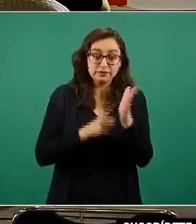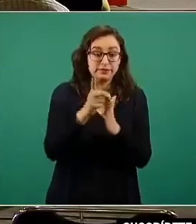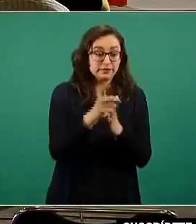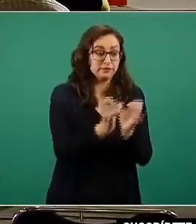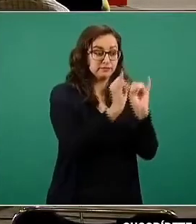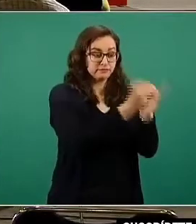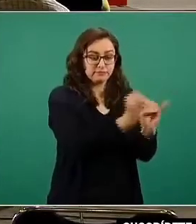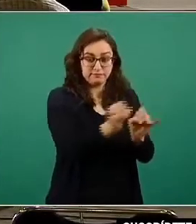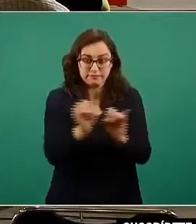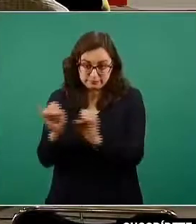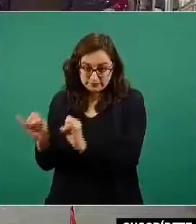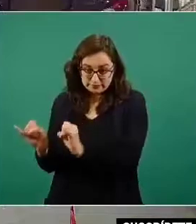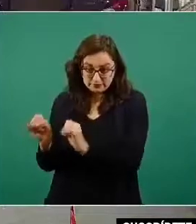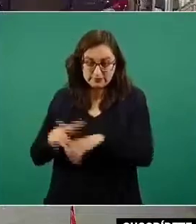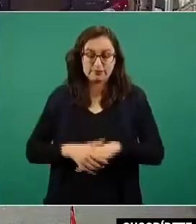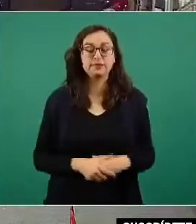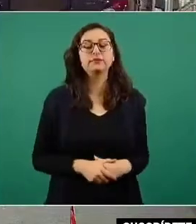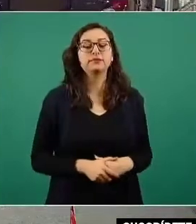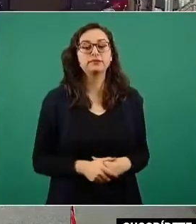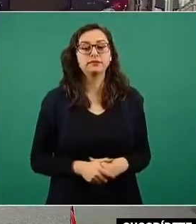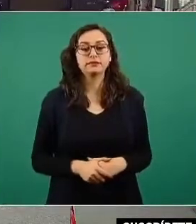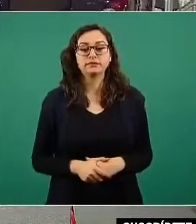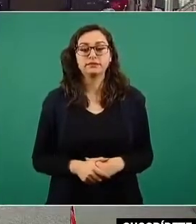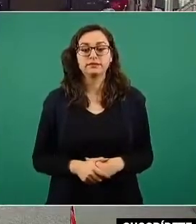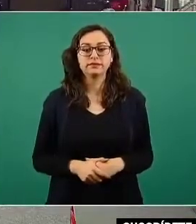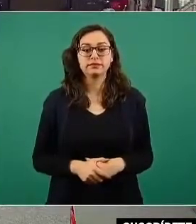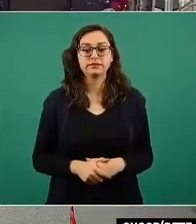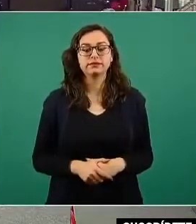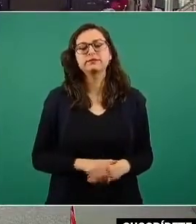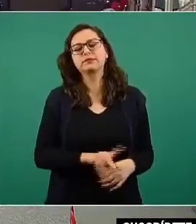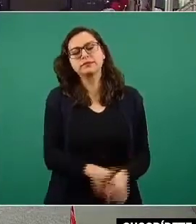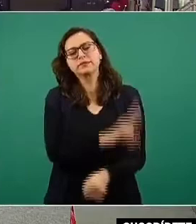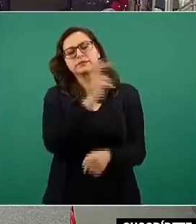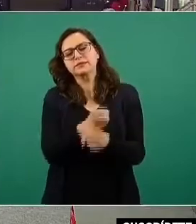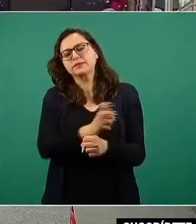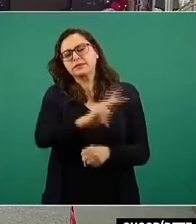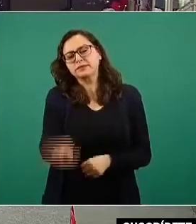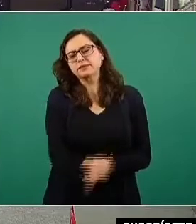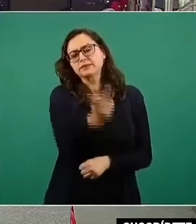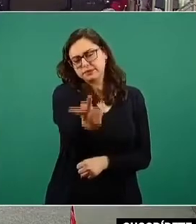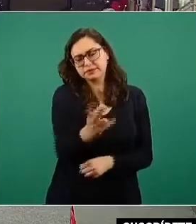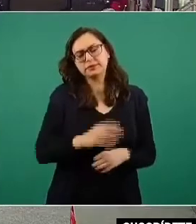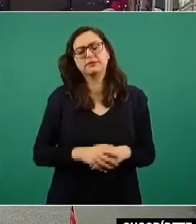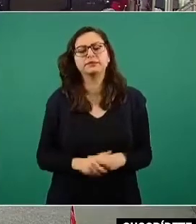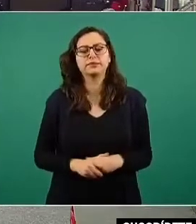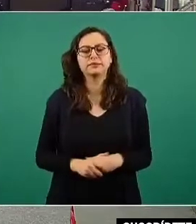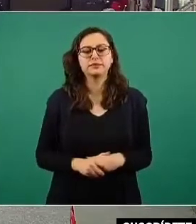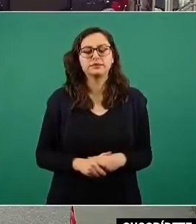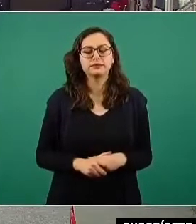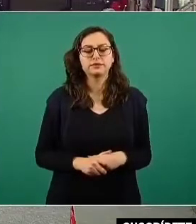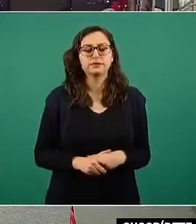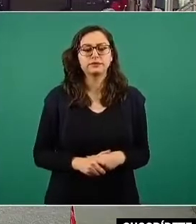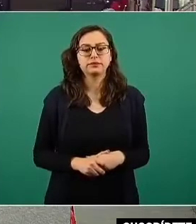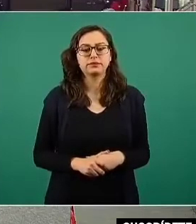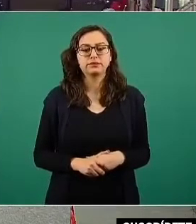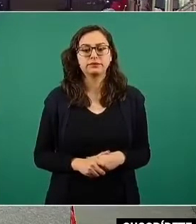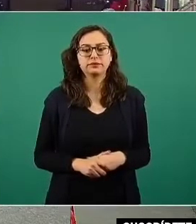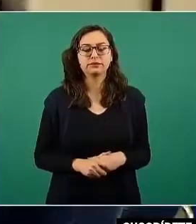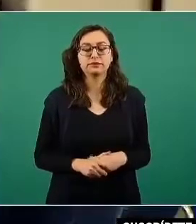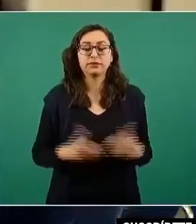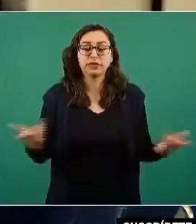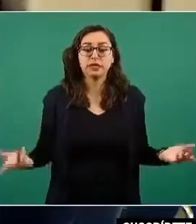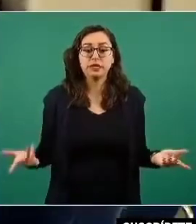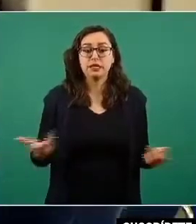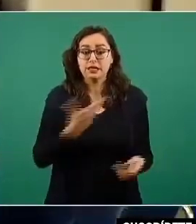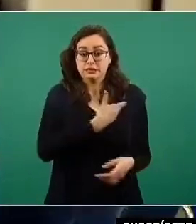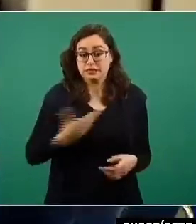La segunda pregunta es, ¿a qué acuerdos han llegado o cómo va la negociación del presidente con Pfizer